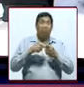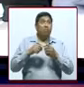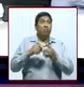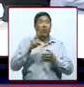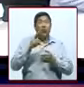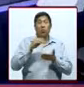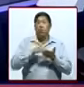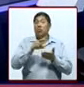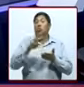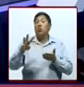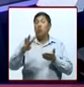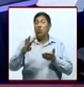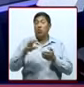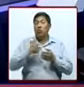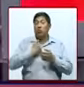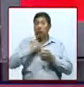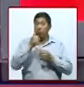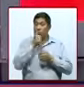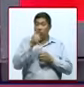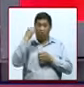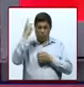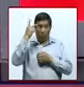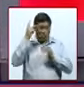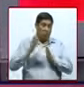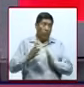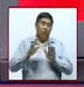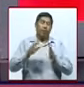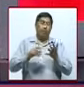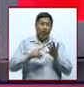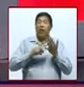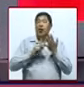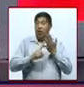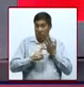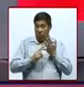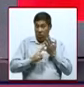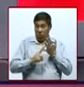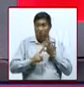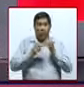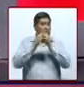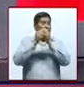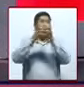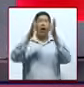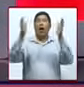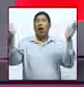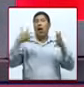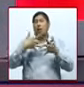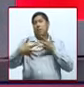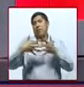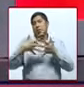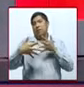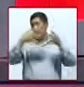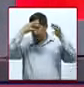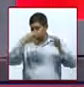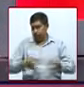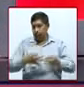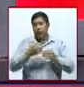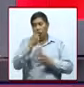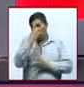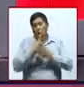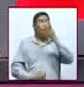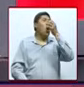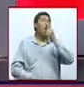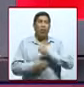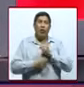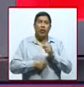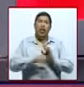gestión 2024. Vamos con el quinto punto, el Tribunal Supremo Electoral garantizará la más amplia transparencia y la consolidación y confiabilidad